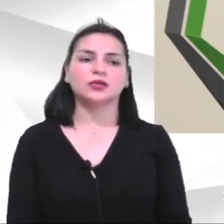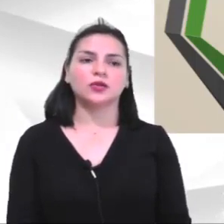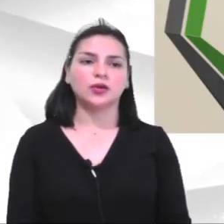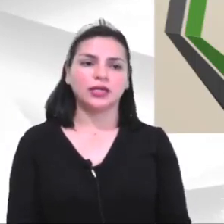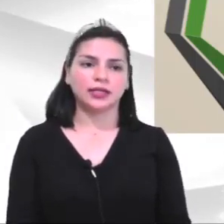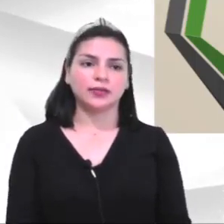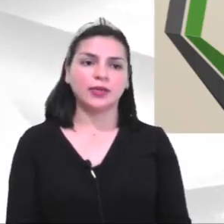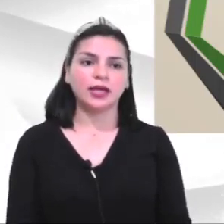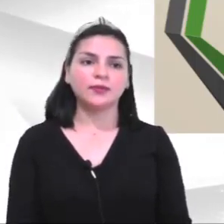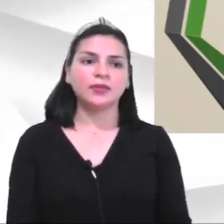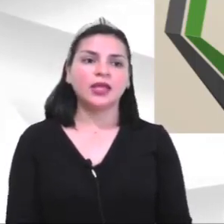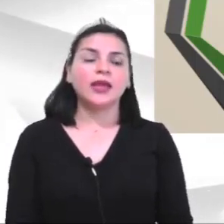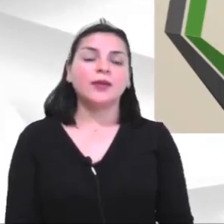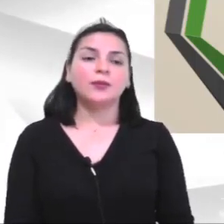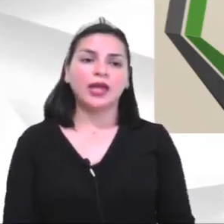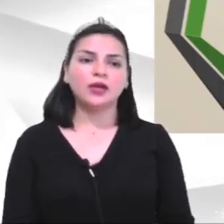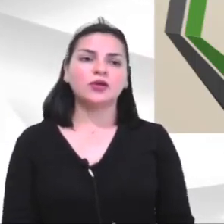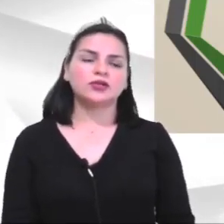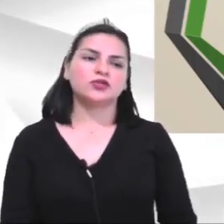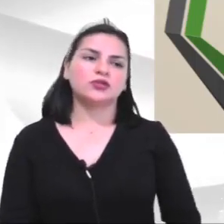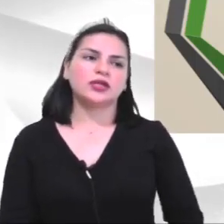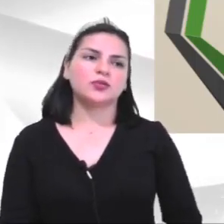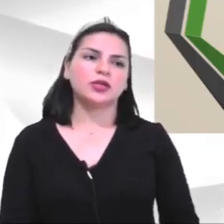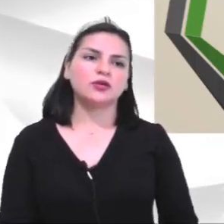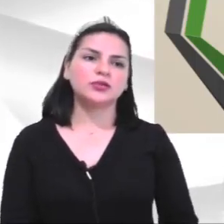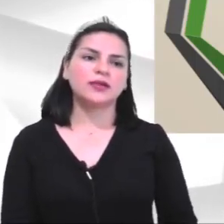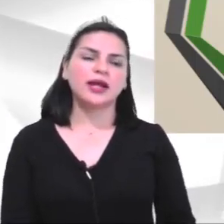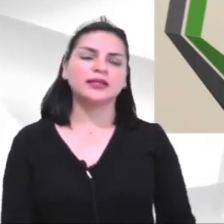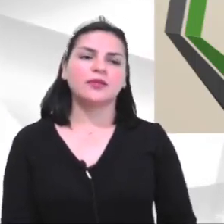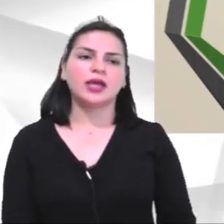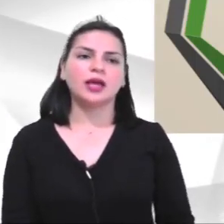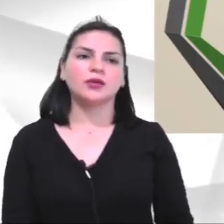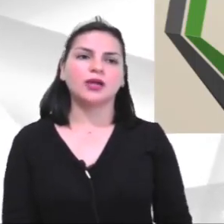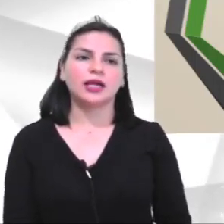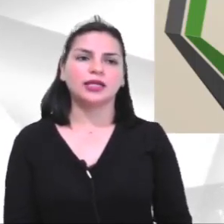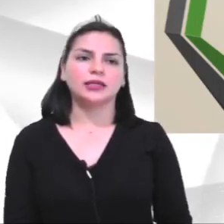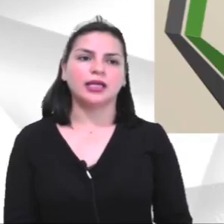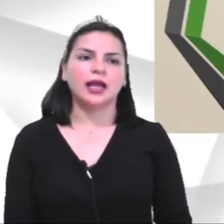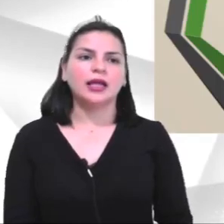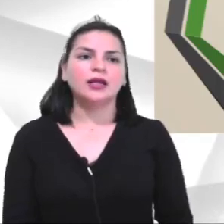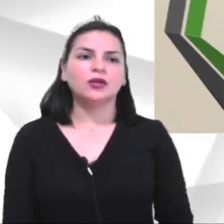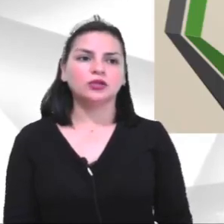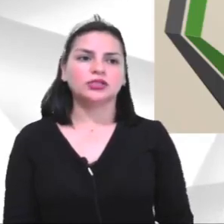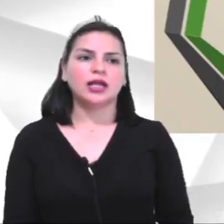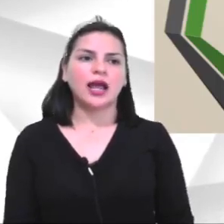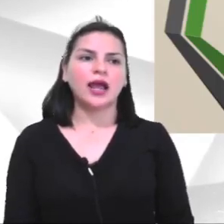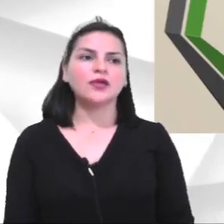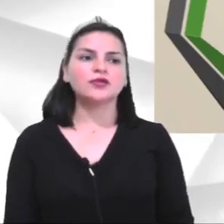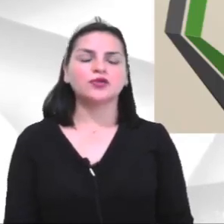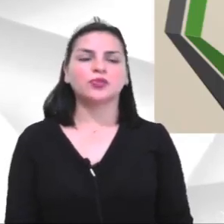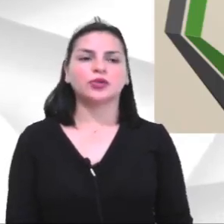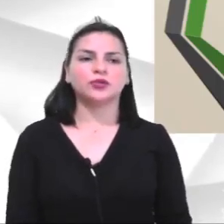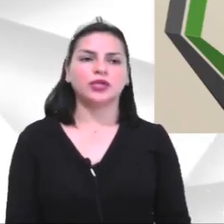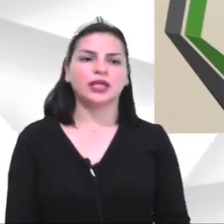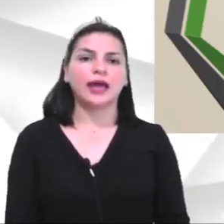a la tecnología también. Pero, si ustedes pueden observar, también hay una quinta, los salarios y oportunidades